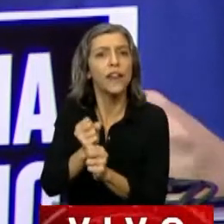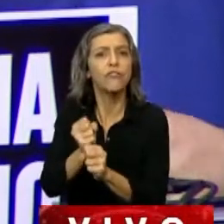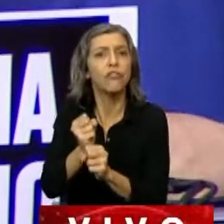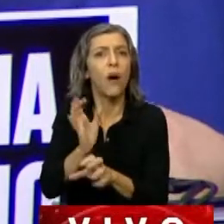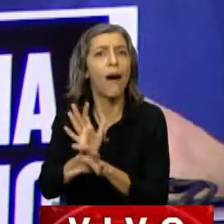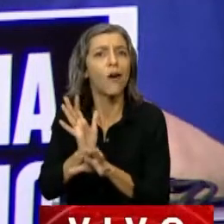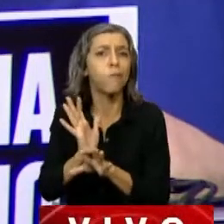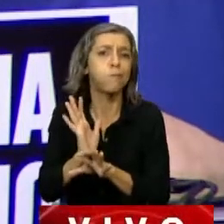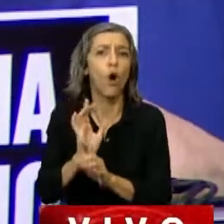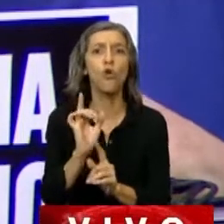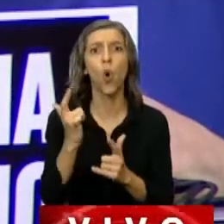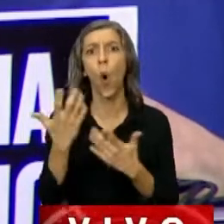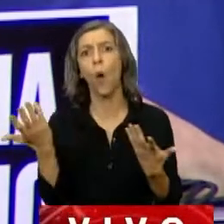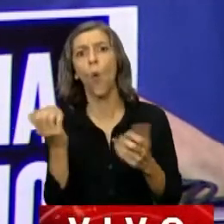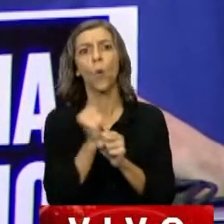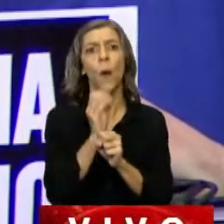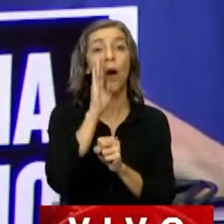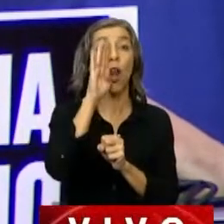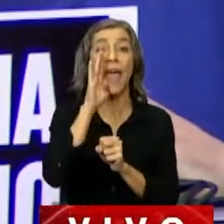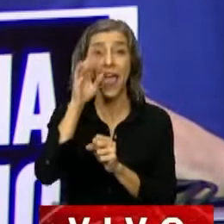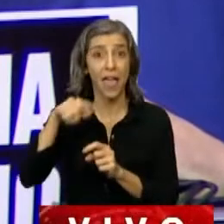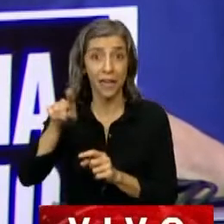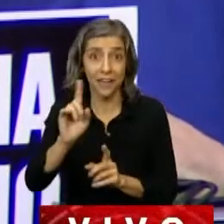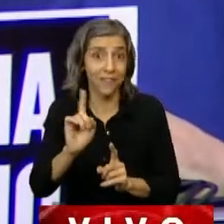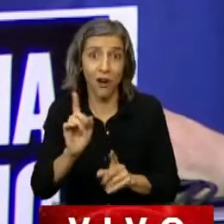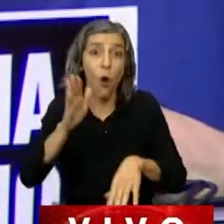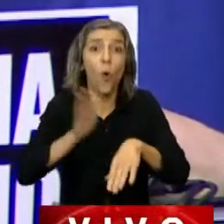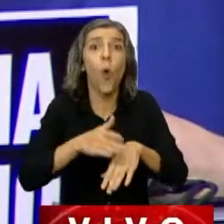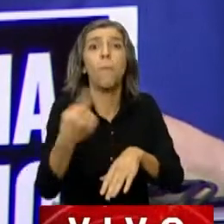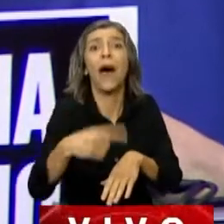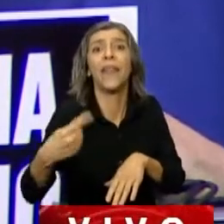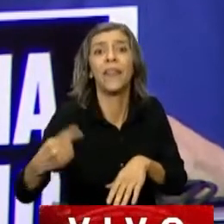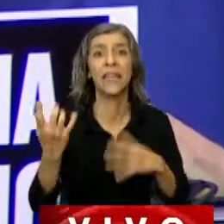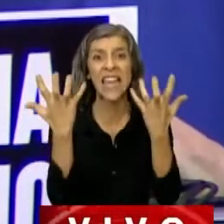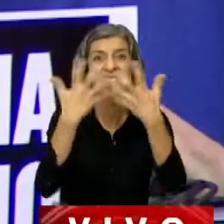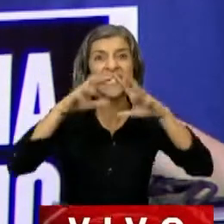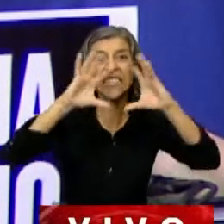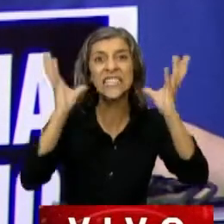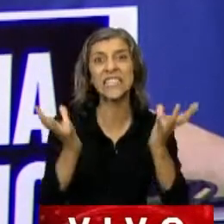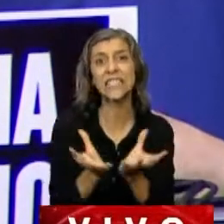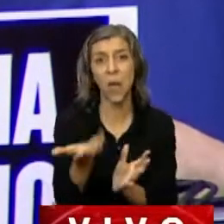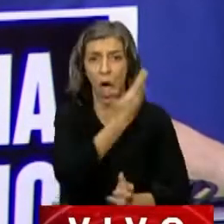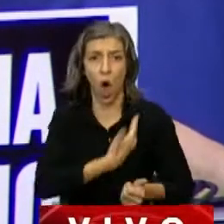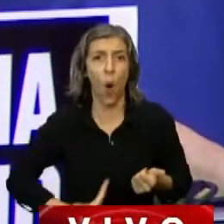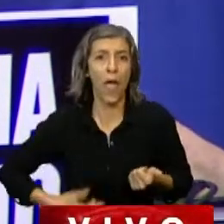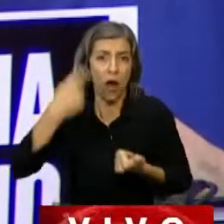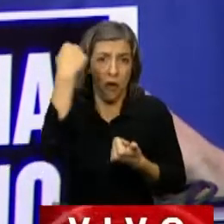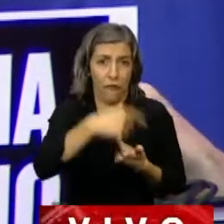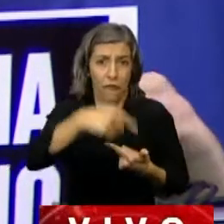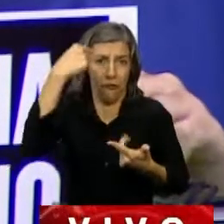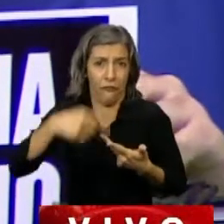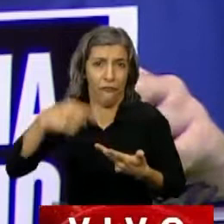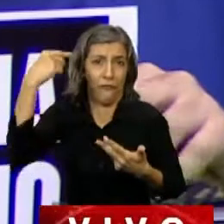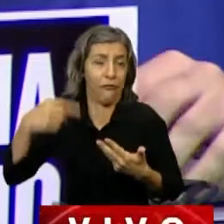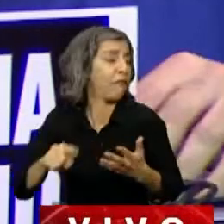negro. Es culpa de un régimen sostenido gobierno tras gobierno que